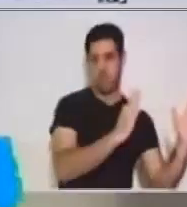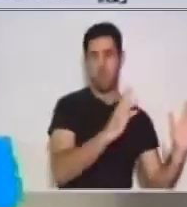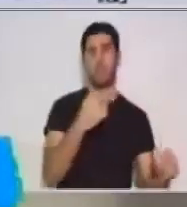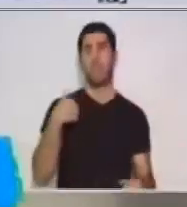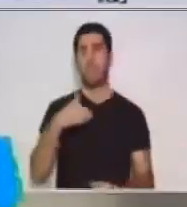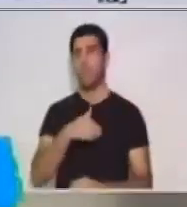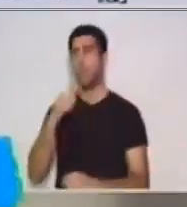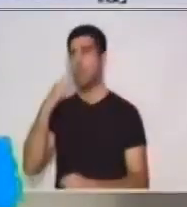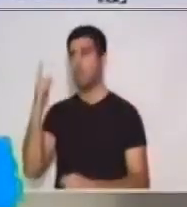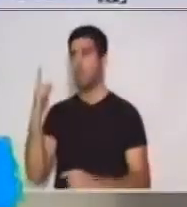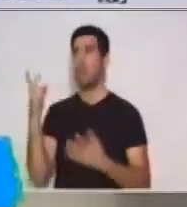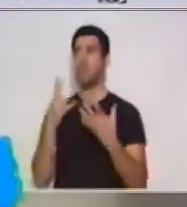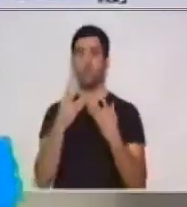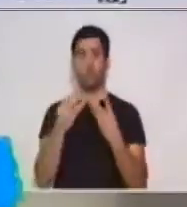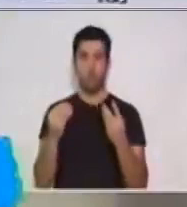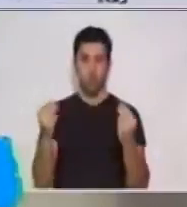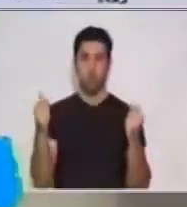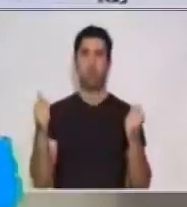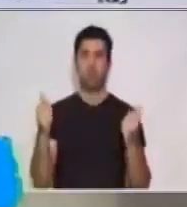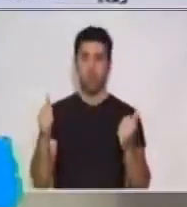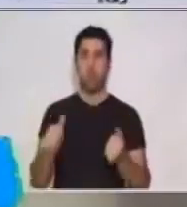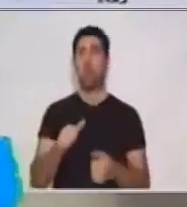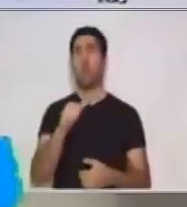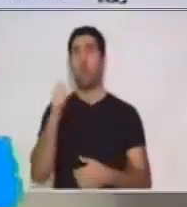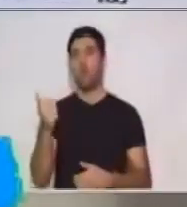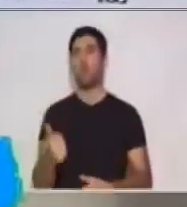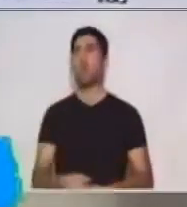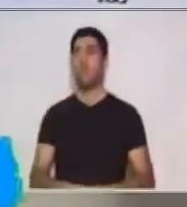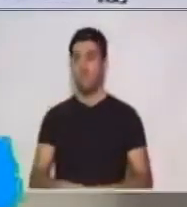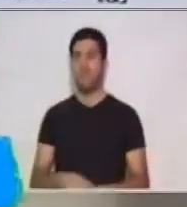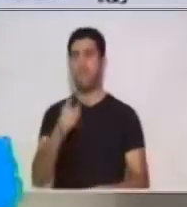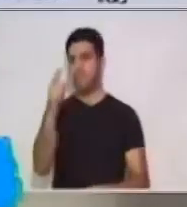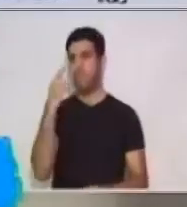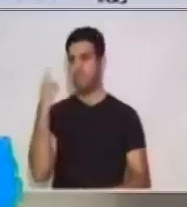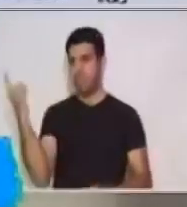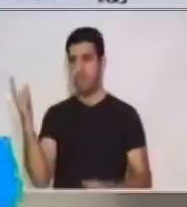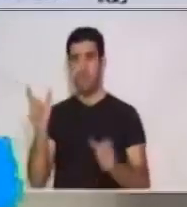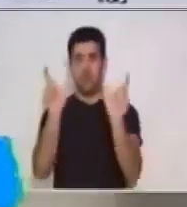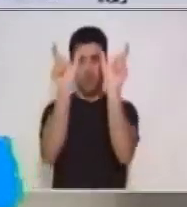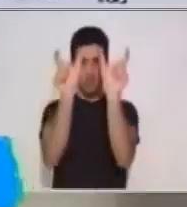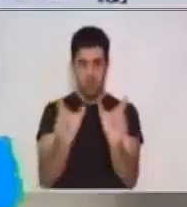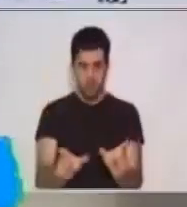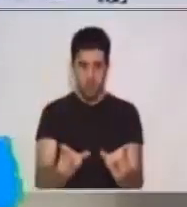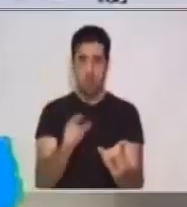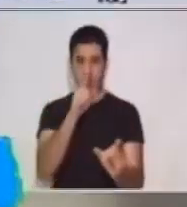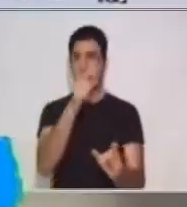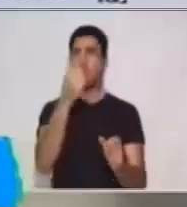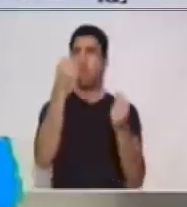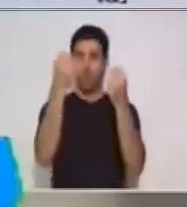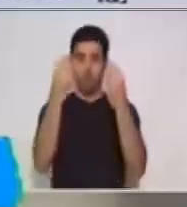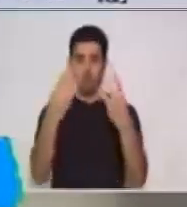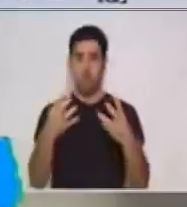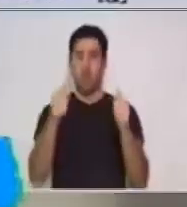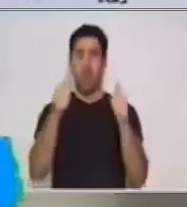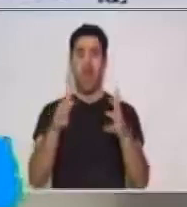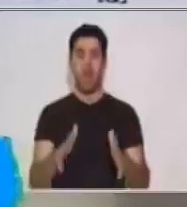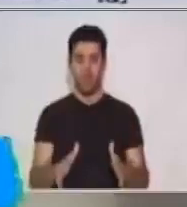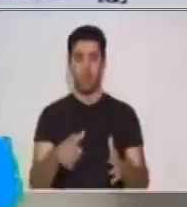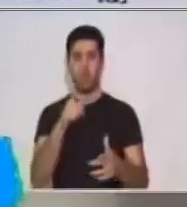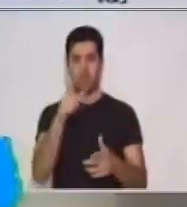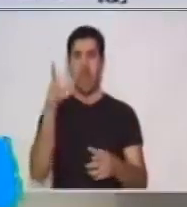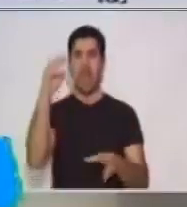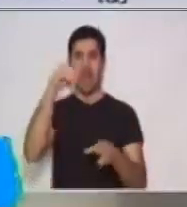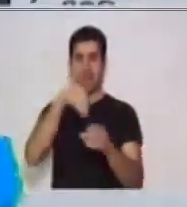situación. La siguiente tabla muestra el número de estudiantes de un instituto. A ver,